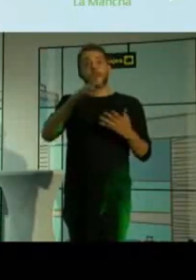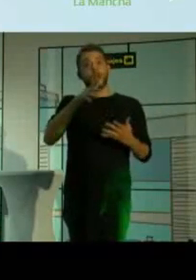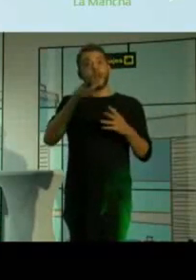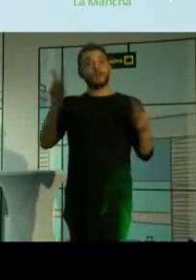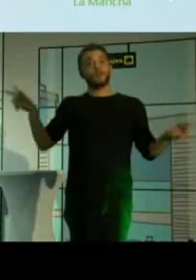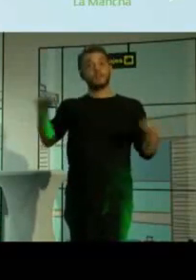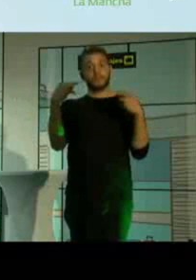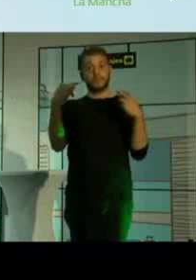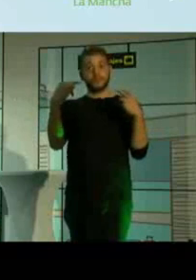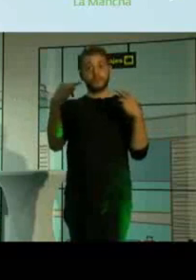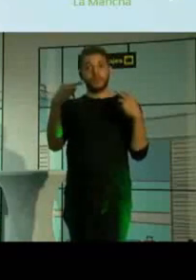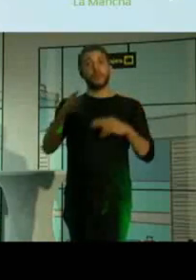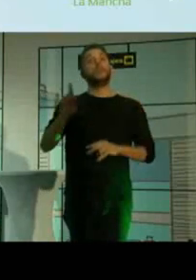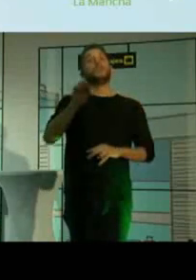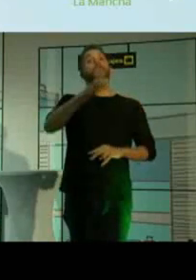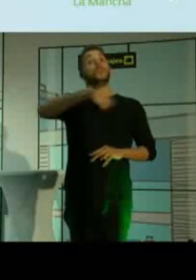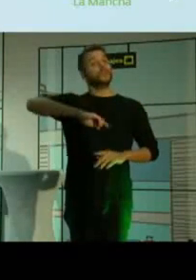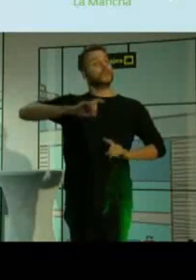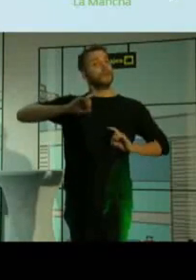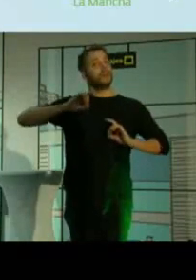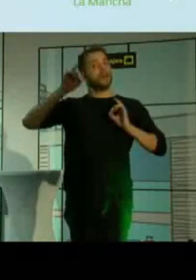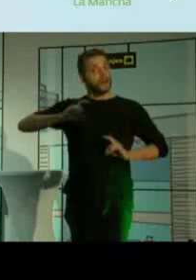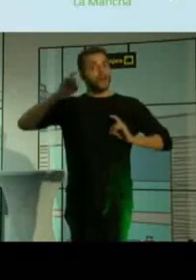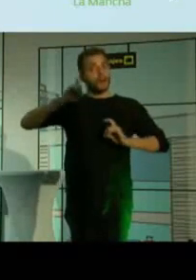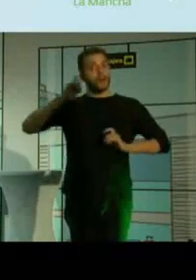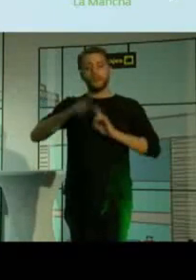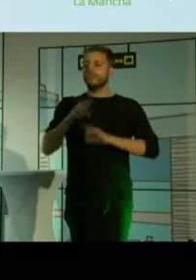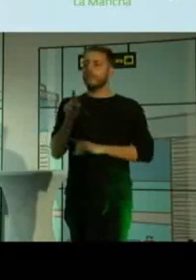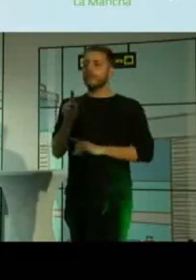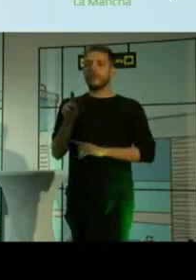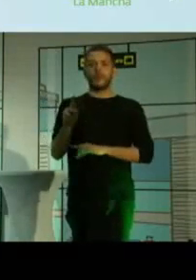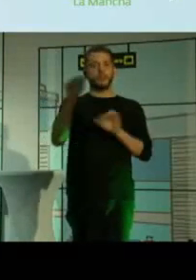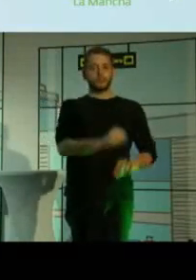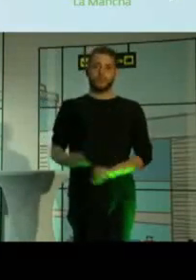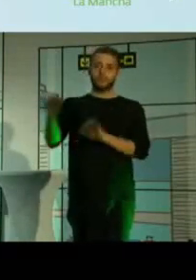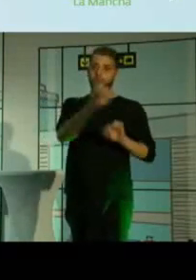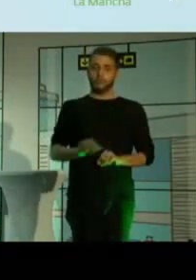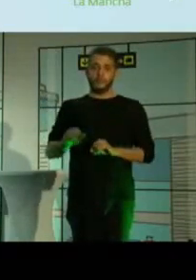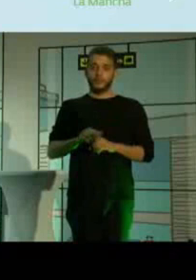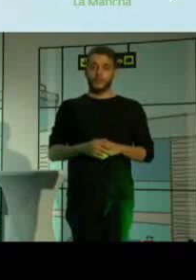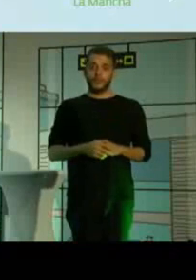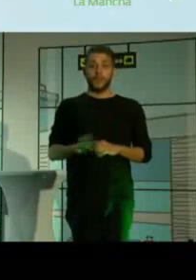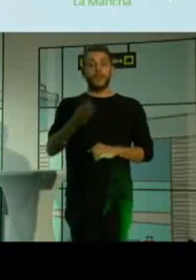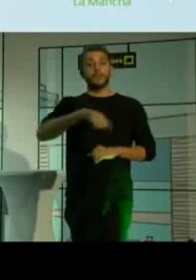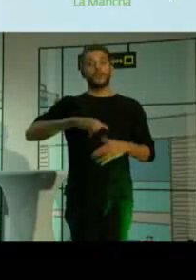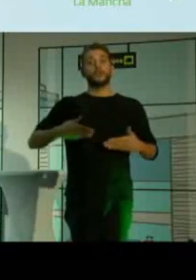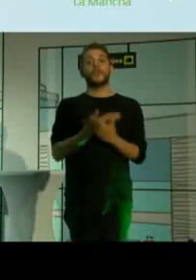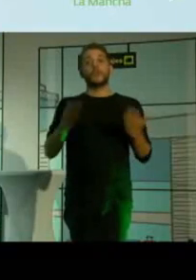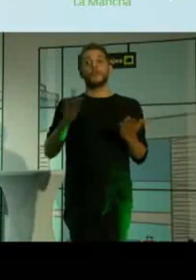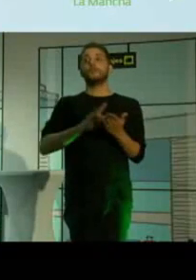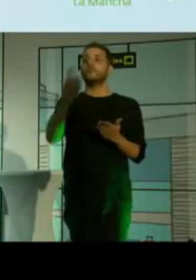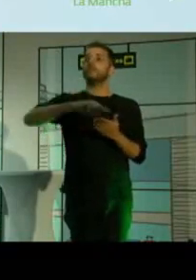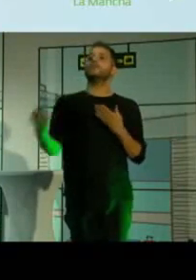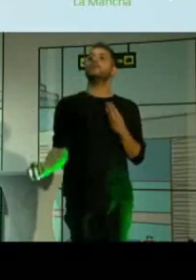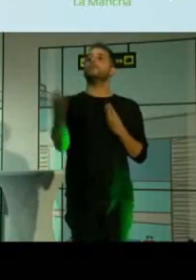mismo qué vamos a hacer todo lo que podamos por defender nuestros derechos confiamos en seguir contando con vuestro apoyo